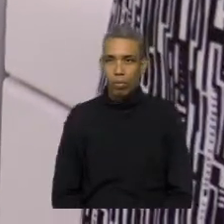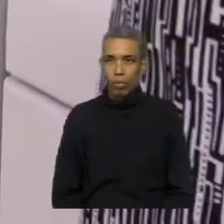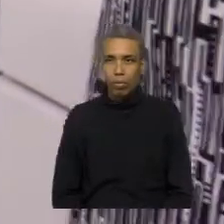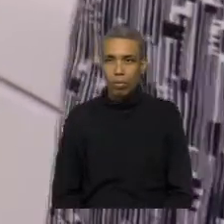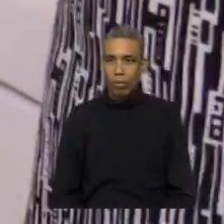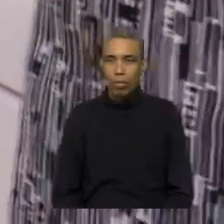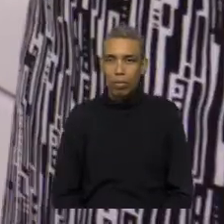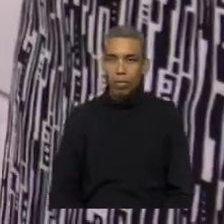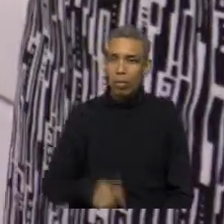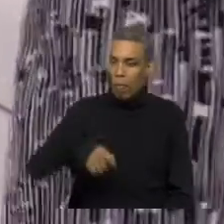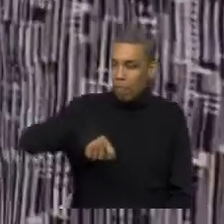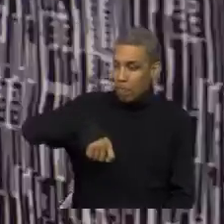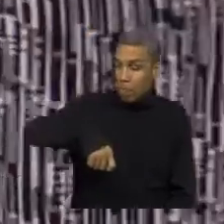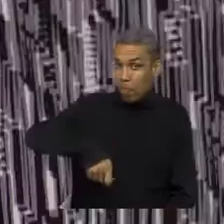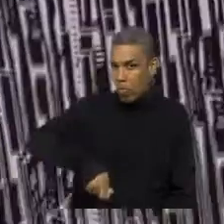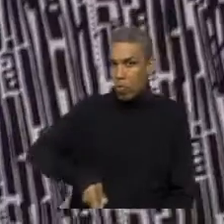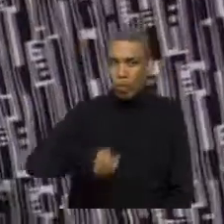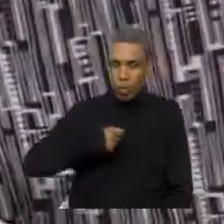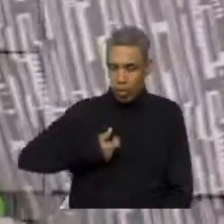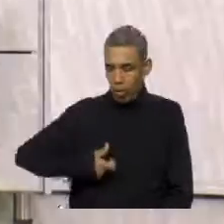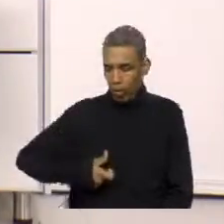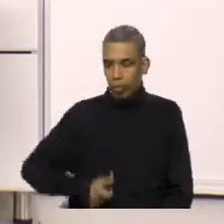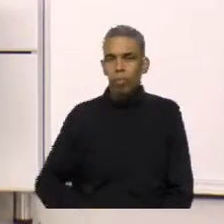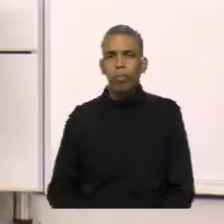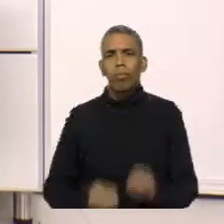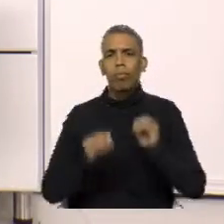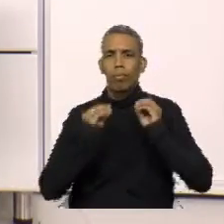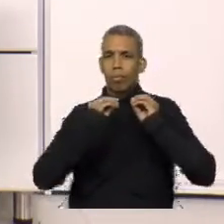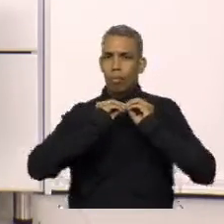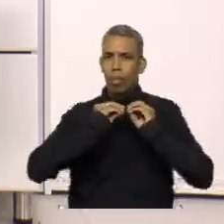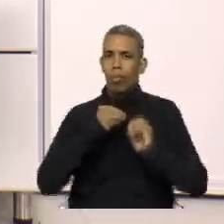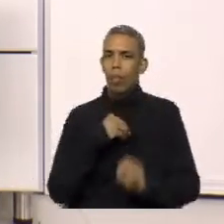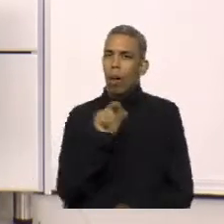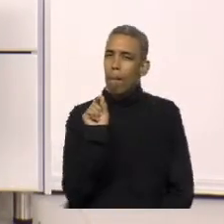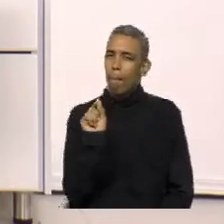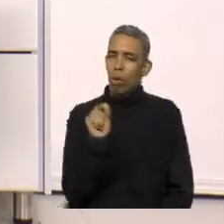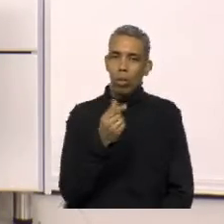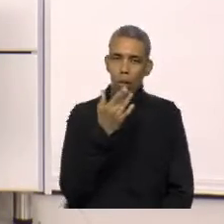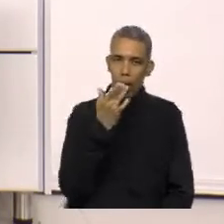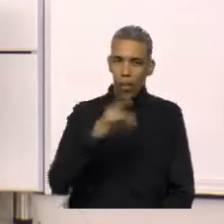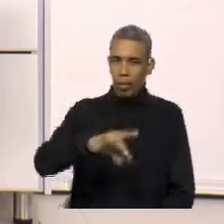Así es. Y le adicionamos un poquitico de sal.